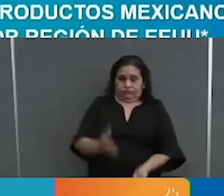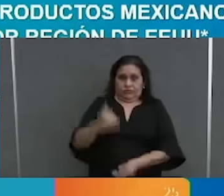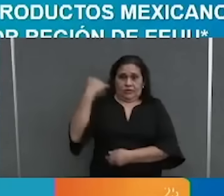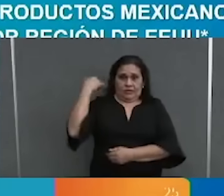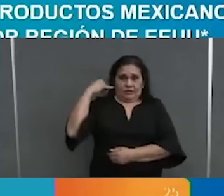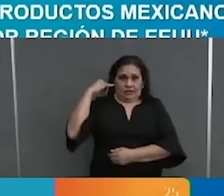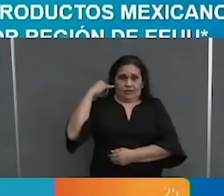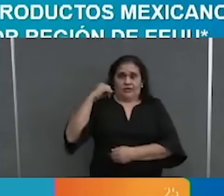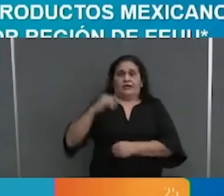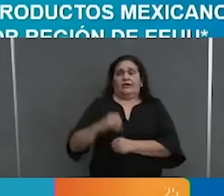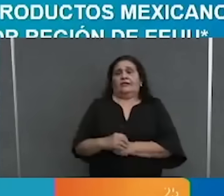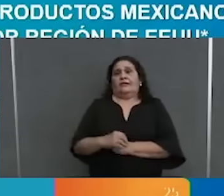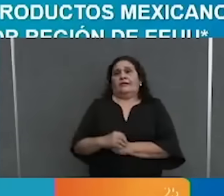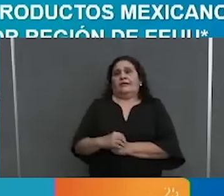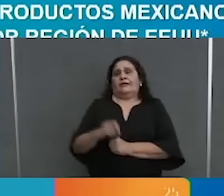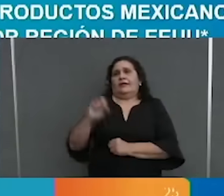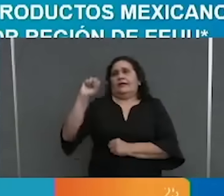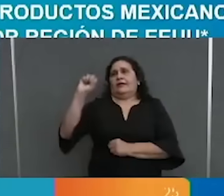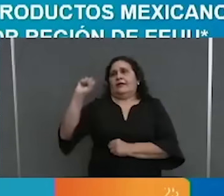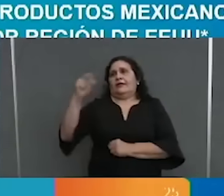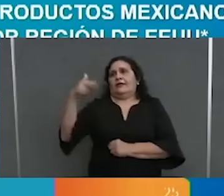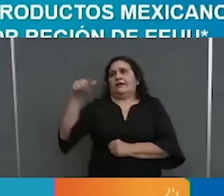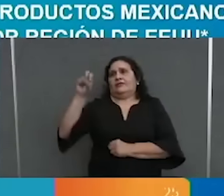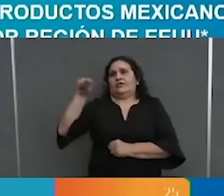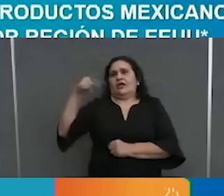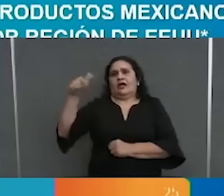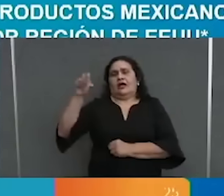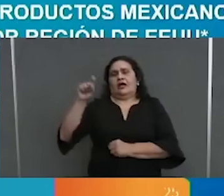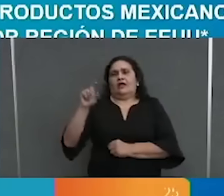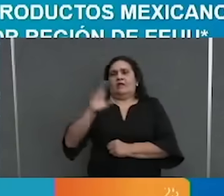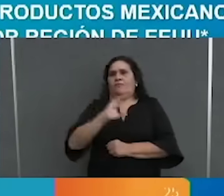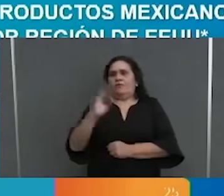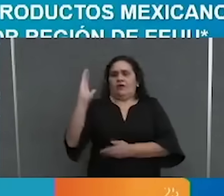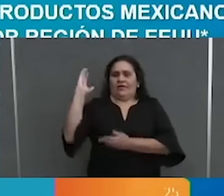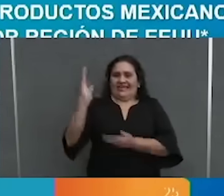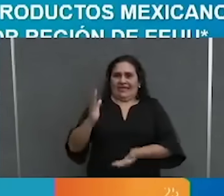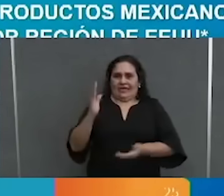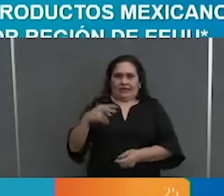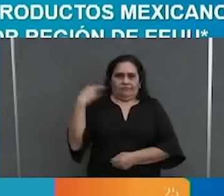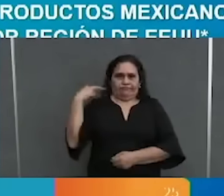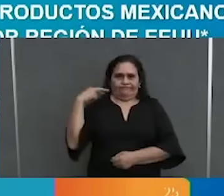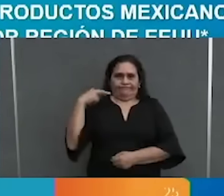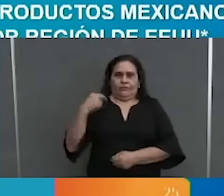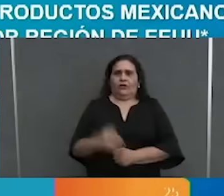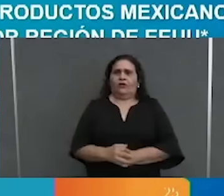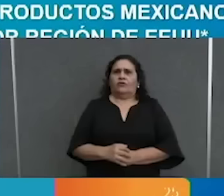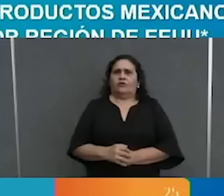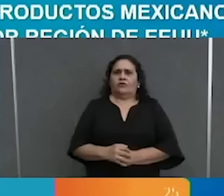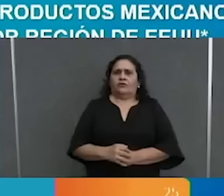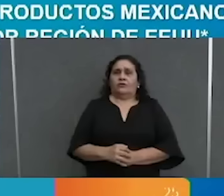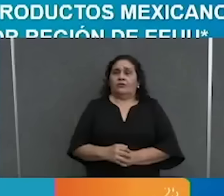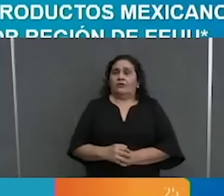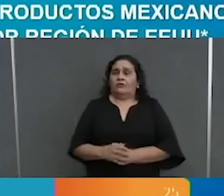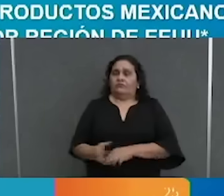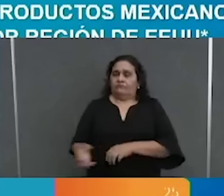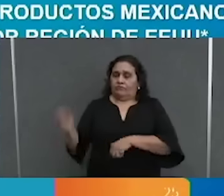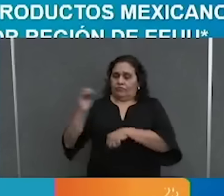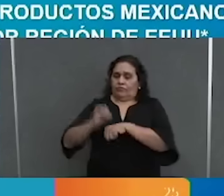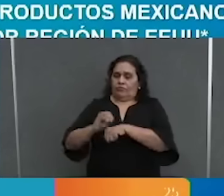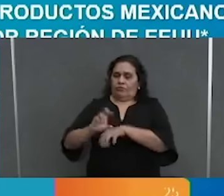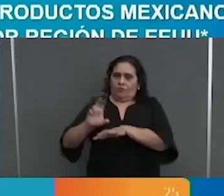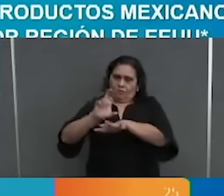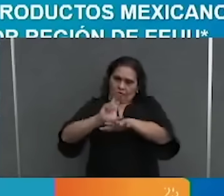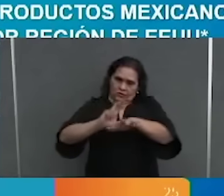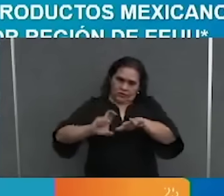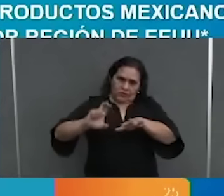corredor transísmico, al puerto de Salina Cruz. Y aquí se sube al tren, se ve en el transísmico,